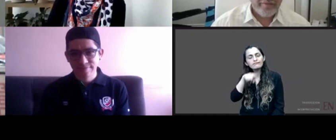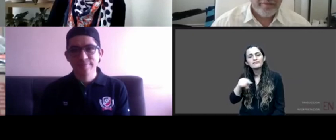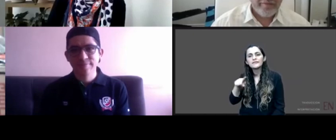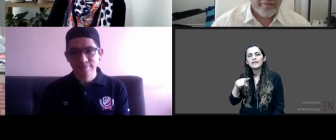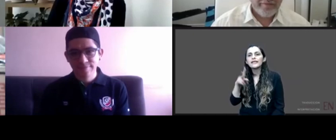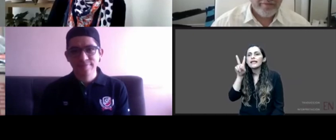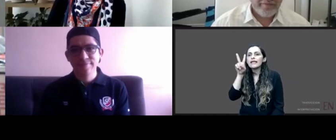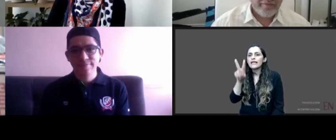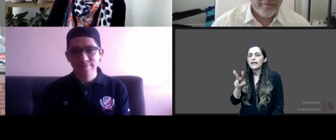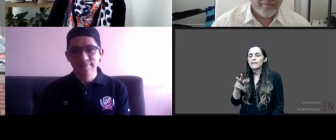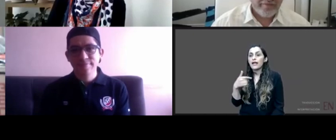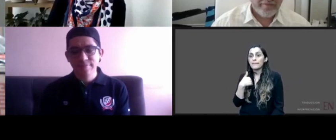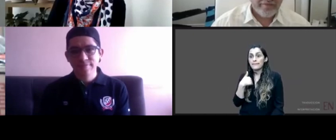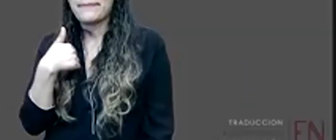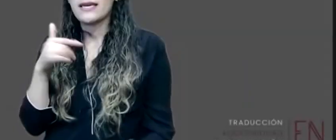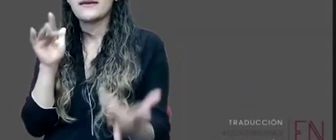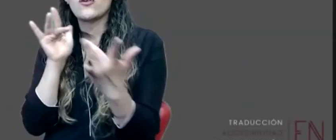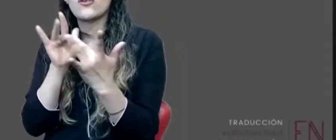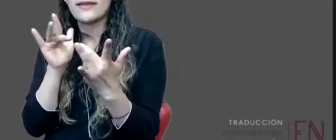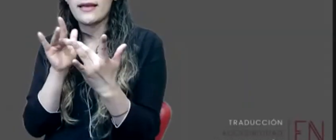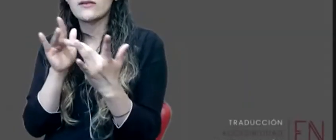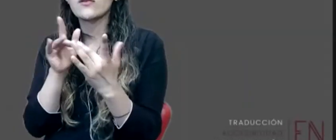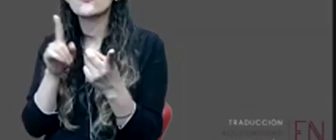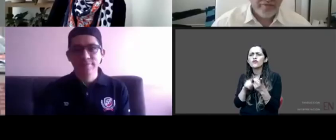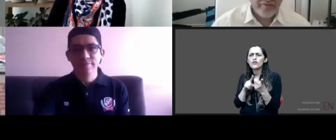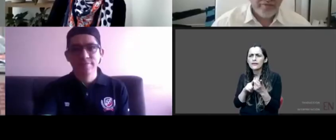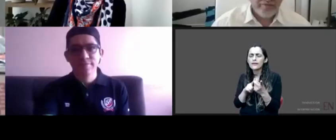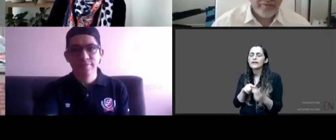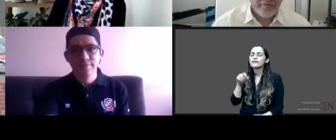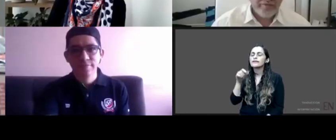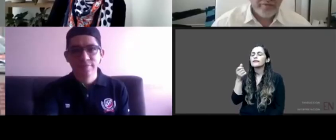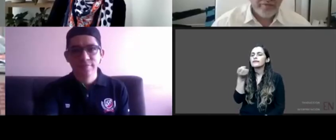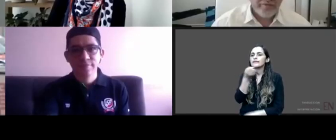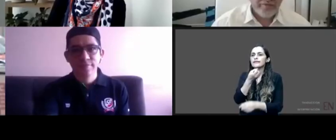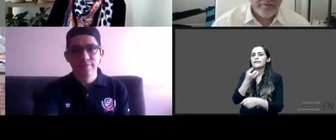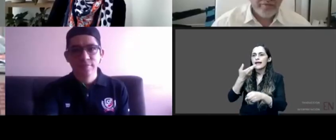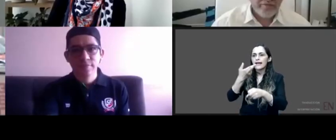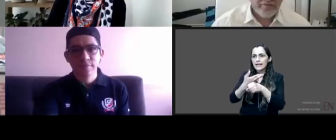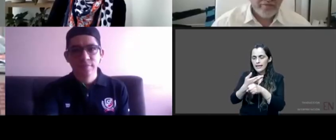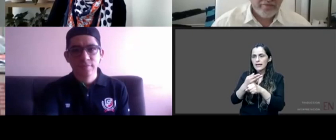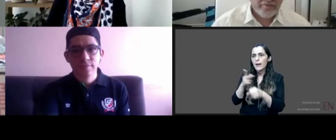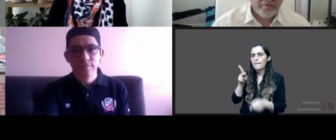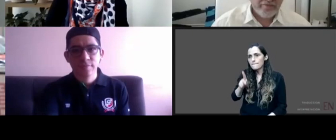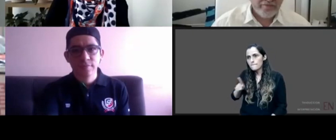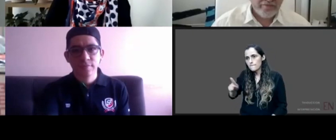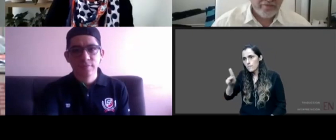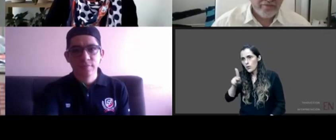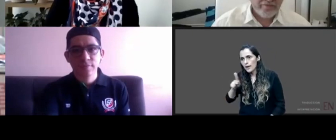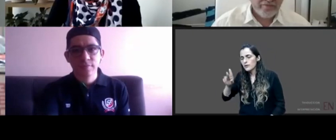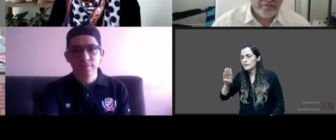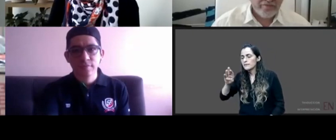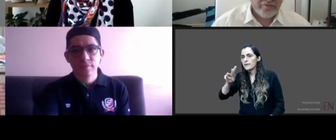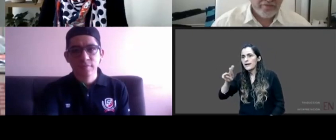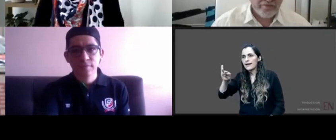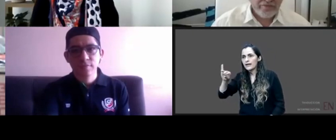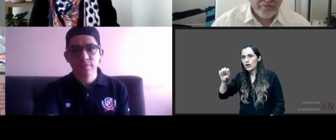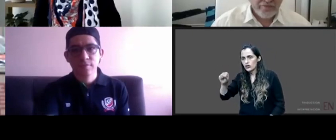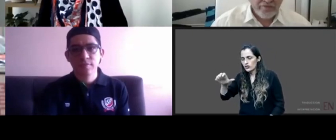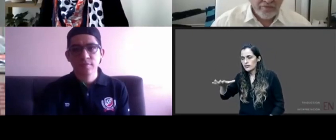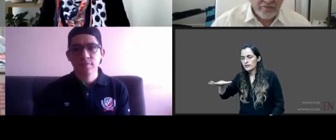nos encuentran en la Secretaría de Pueblos y Barrios Originarios de Comunidades